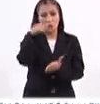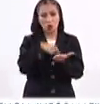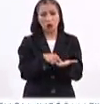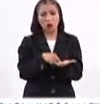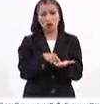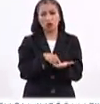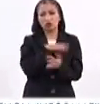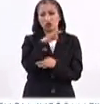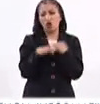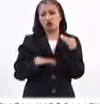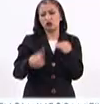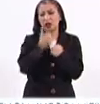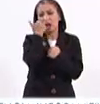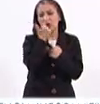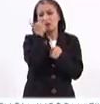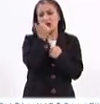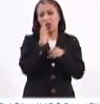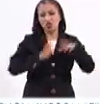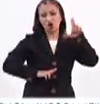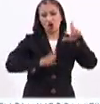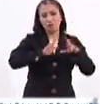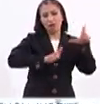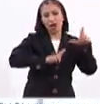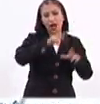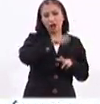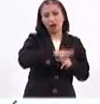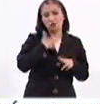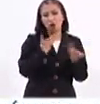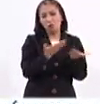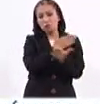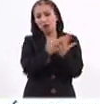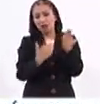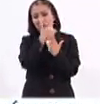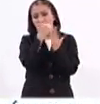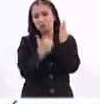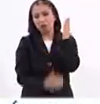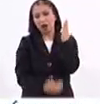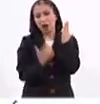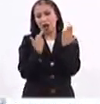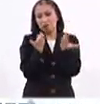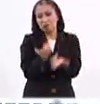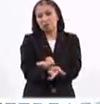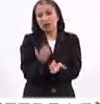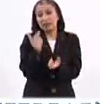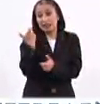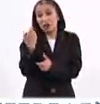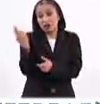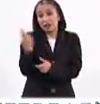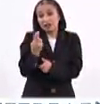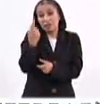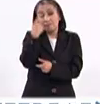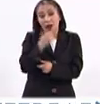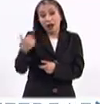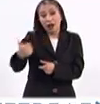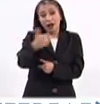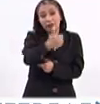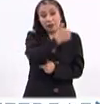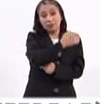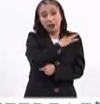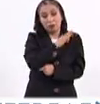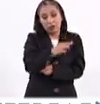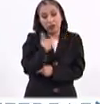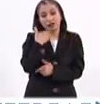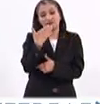que casi todos los estudiantes de la normal somos de clase media baja. Y este dinero es necesario para cada uno para